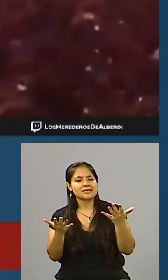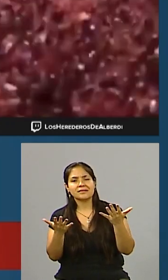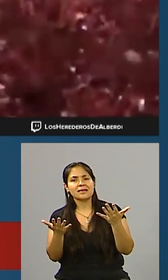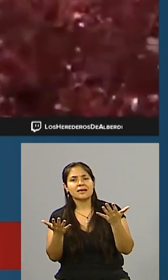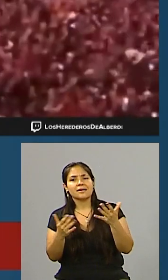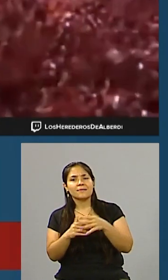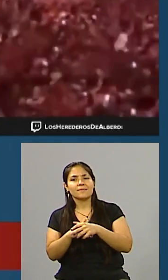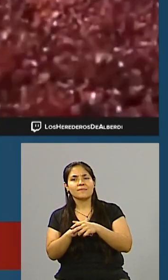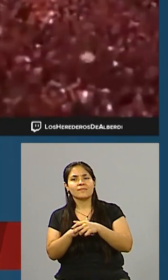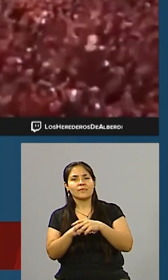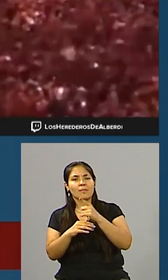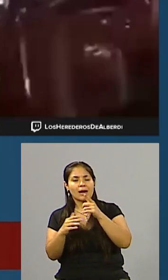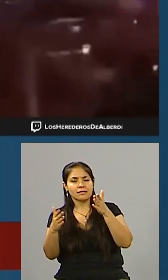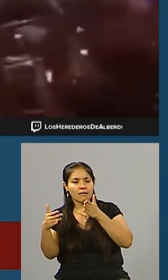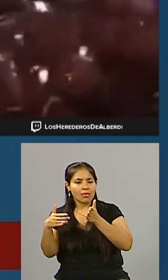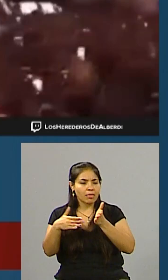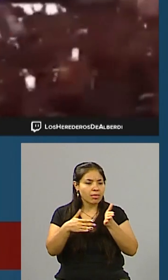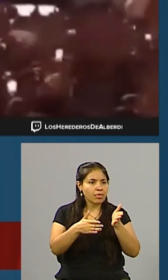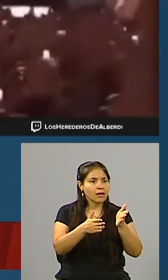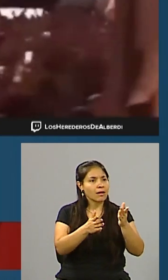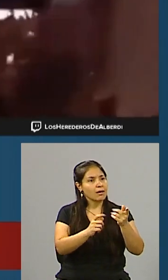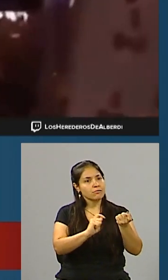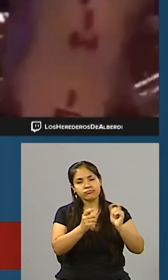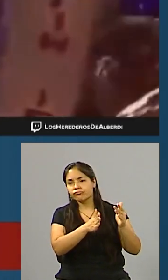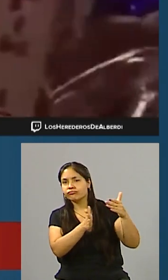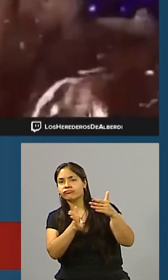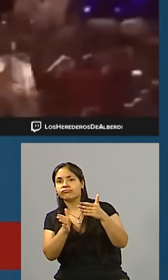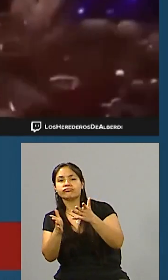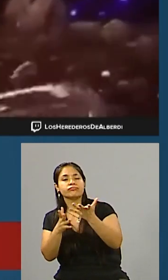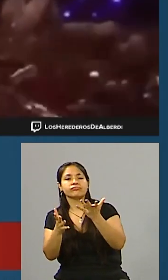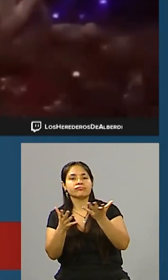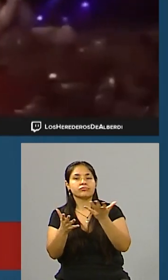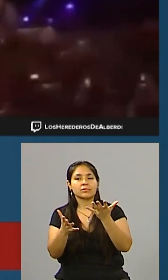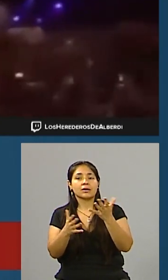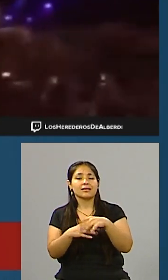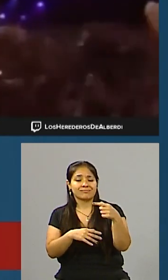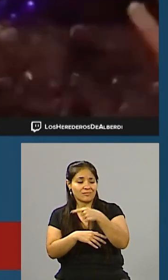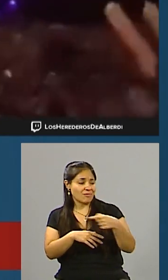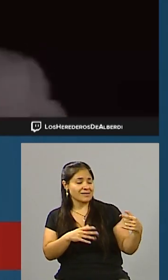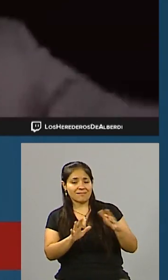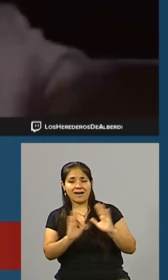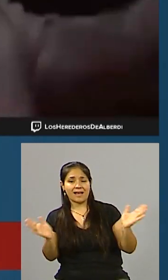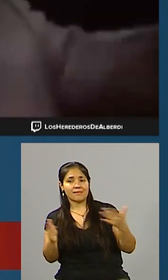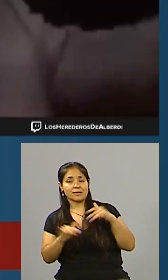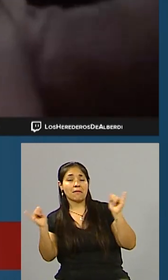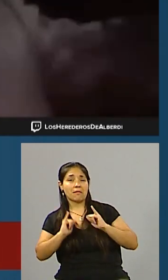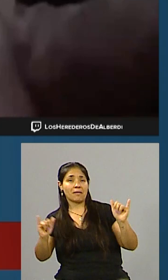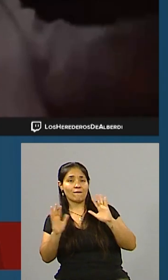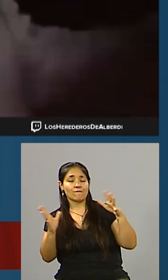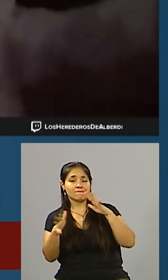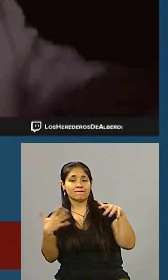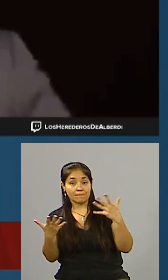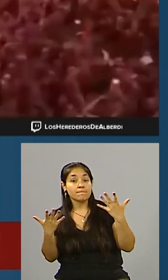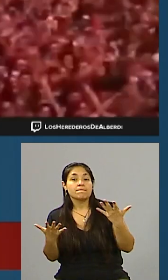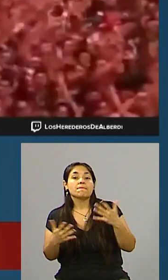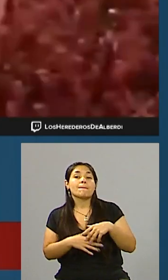el rumbo es hacia un lado y después el rumbo se cambia y solo ha pasado una semana, ¿no? Entonces